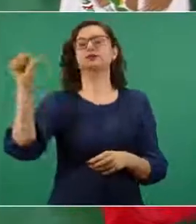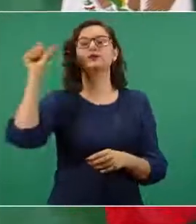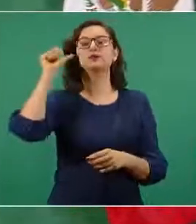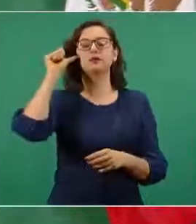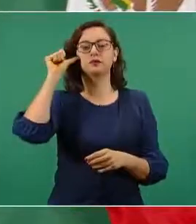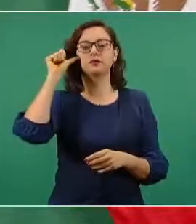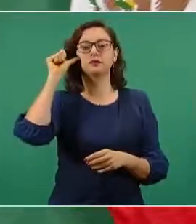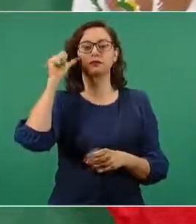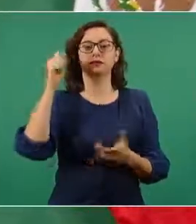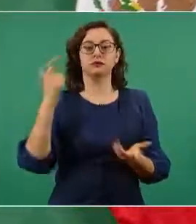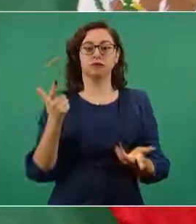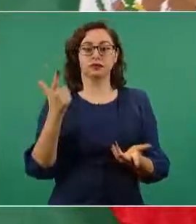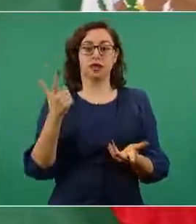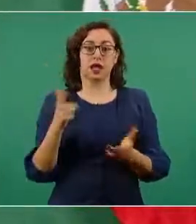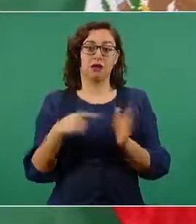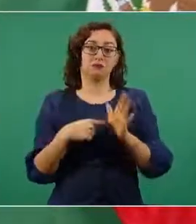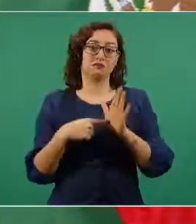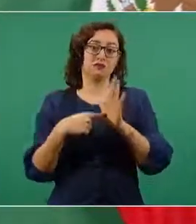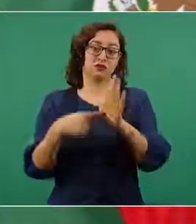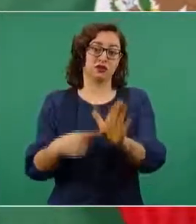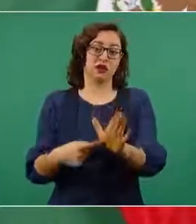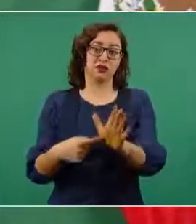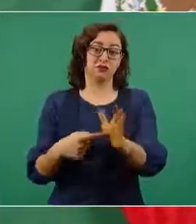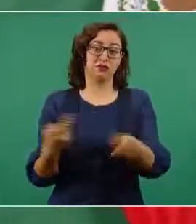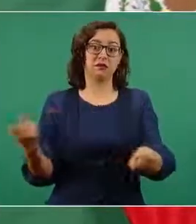estos amparos,